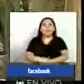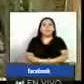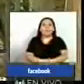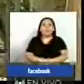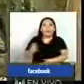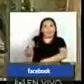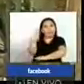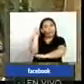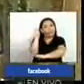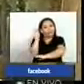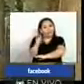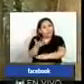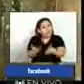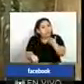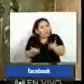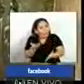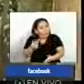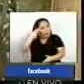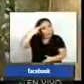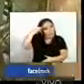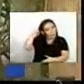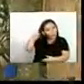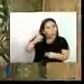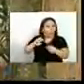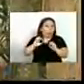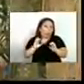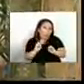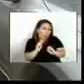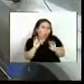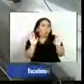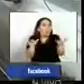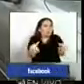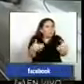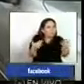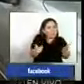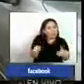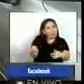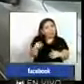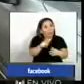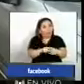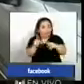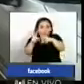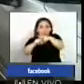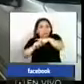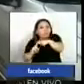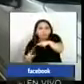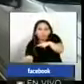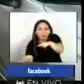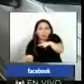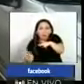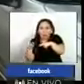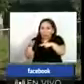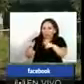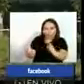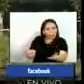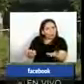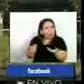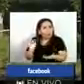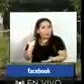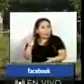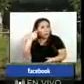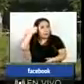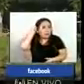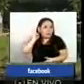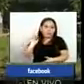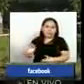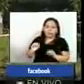Hipótesis o versiones extraoficiales sobre el móvil de la desaparición y la manera de cómo falleció el